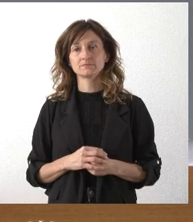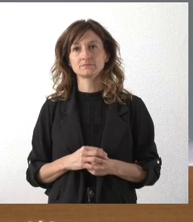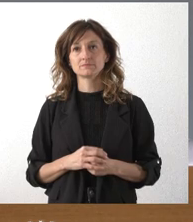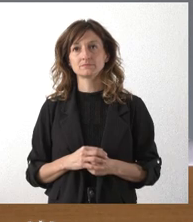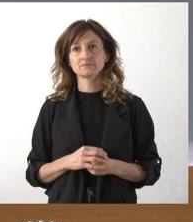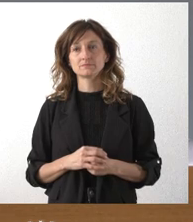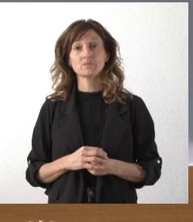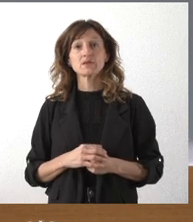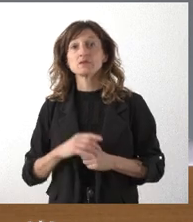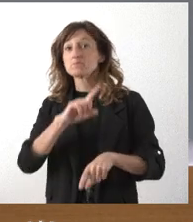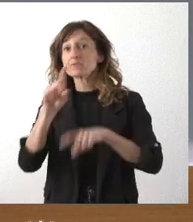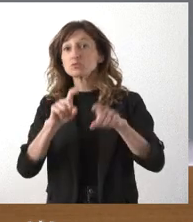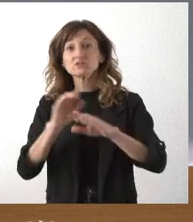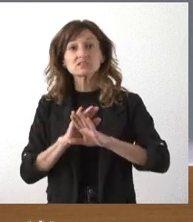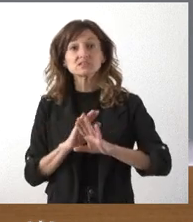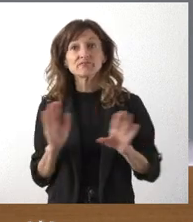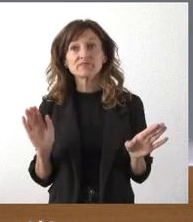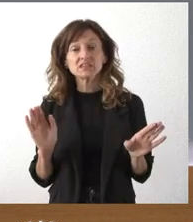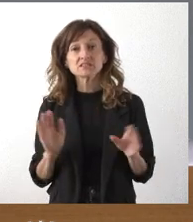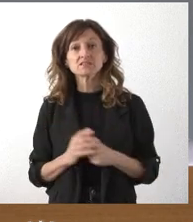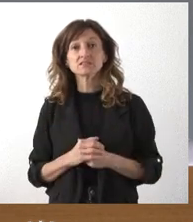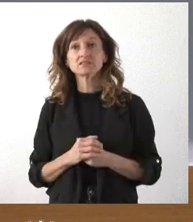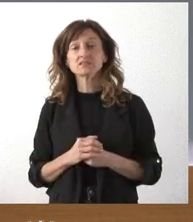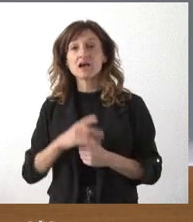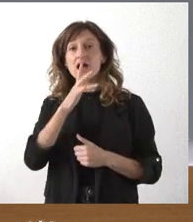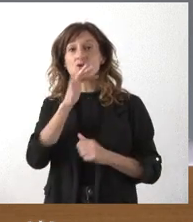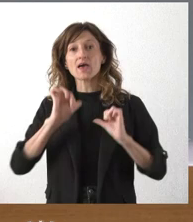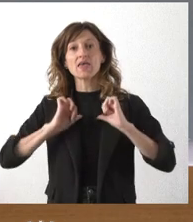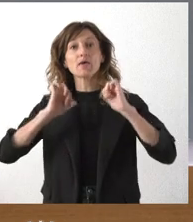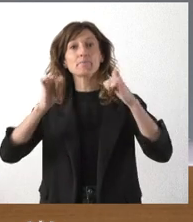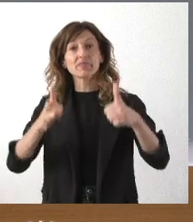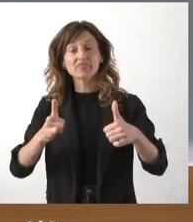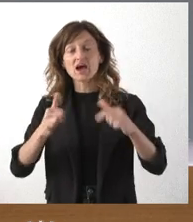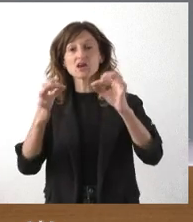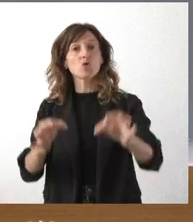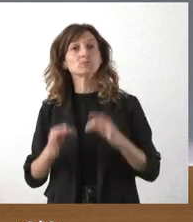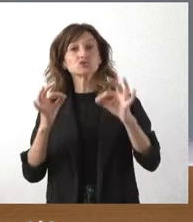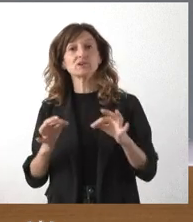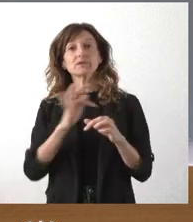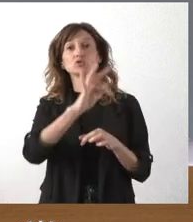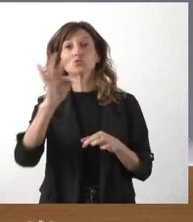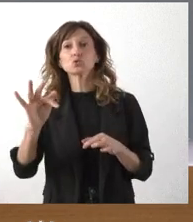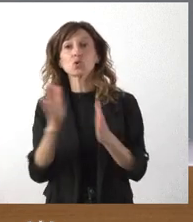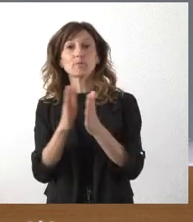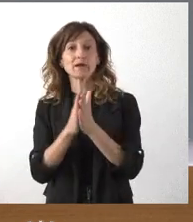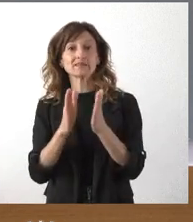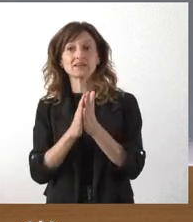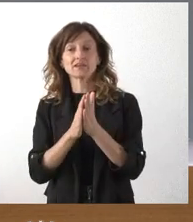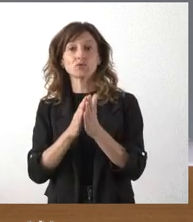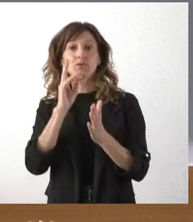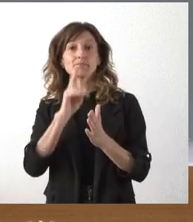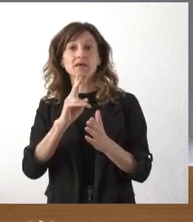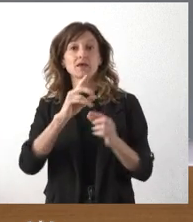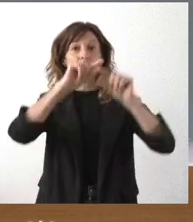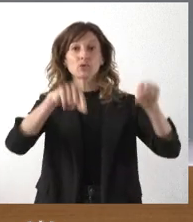si no tenemos más preguntas vamos a iniciar como como siempre el turno con los compañeros que nos siguen desde las